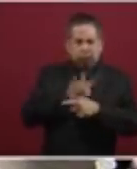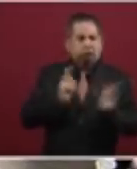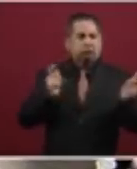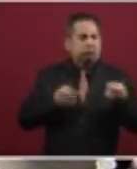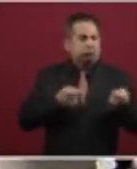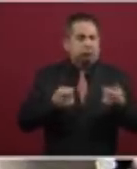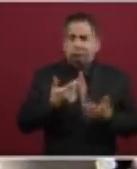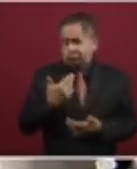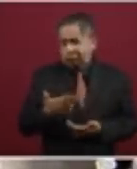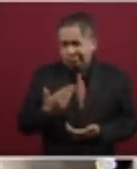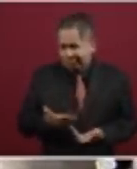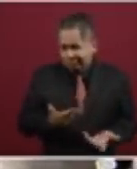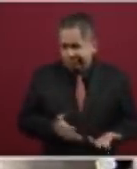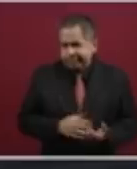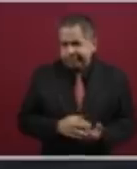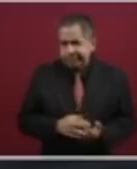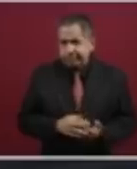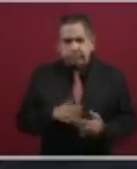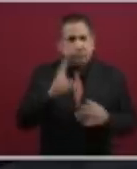no